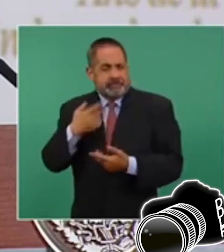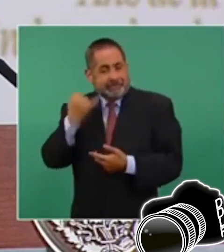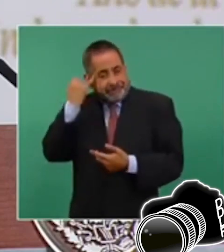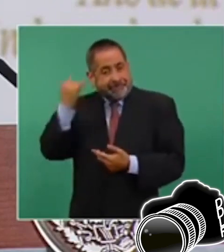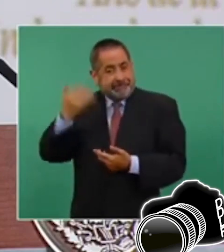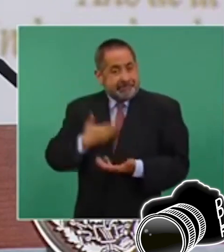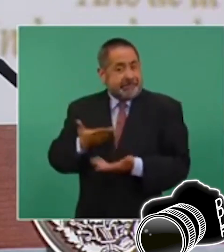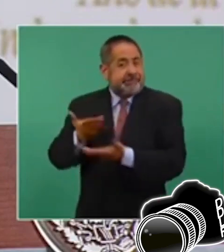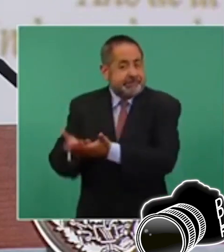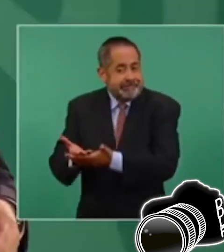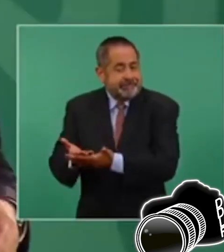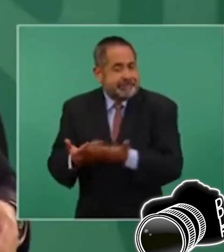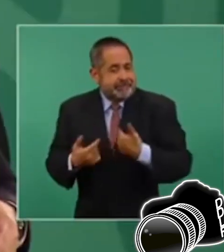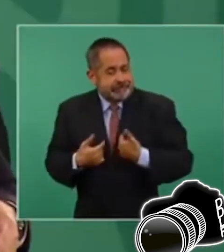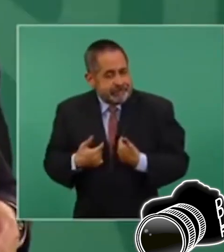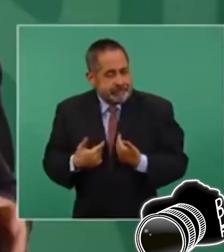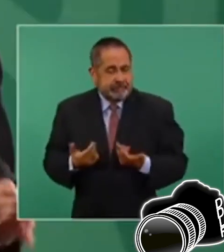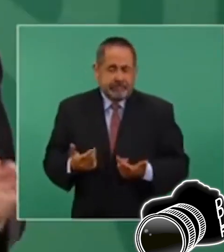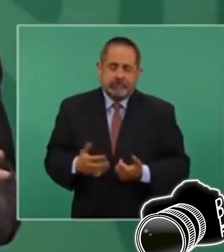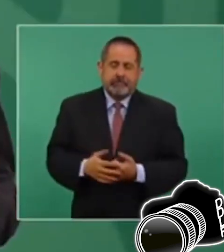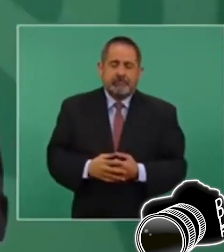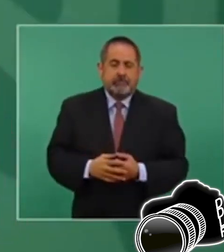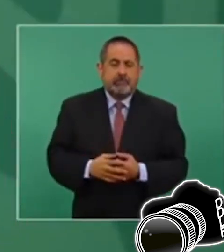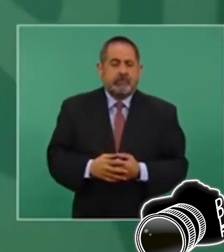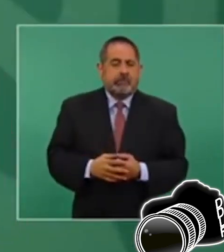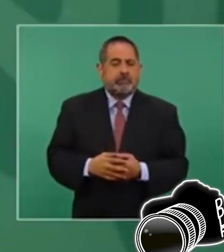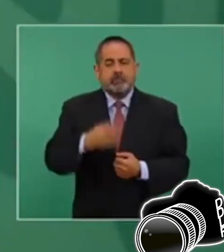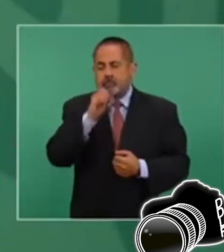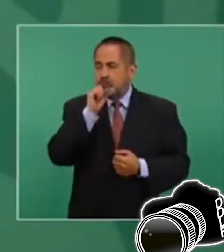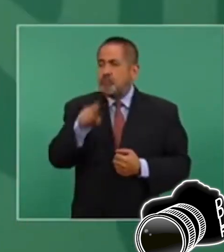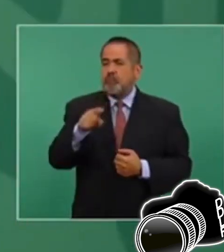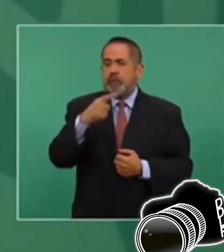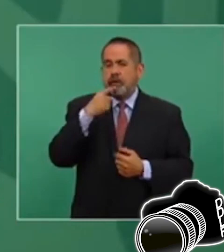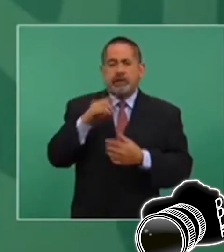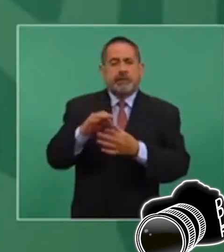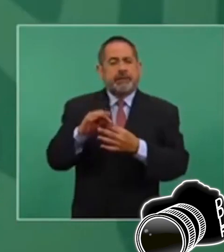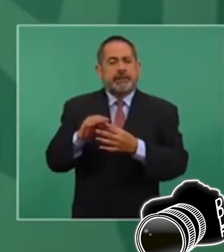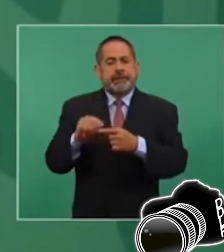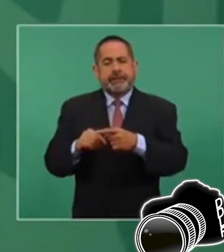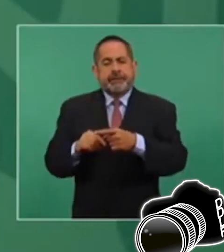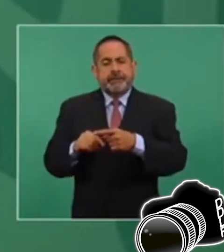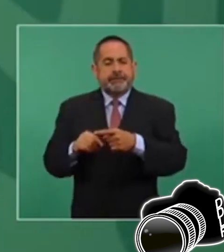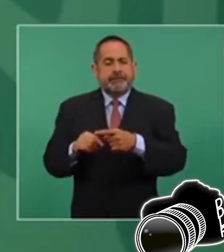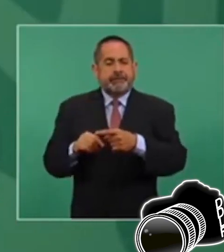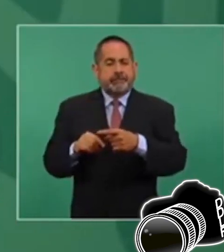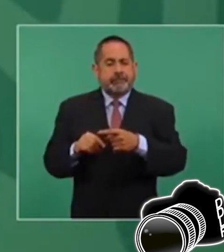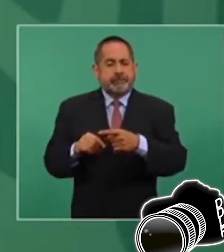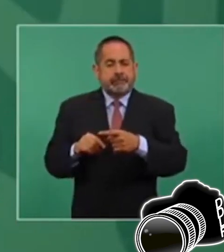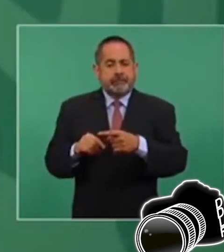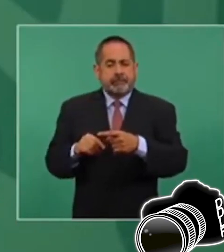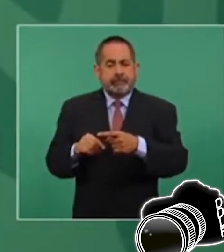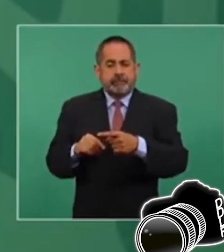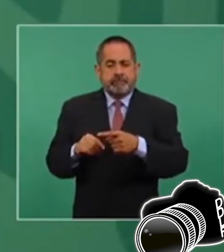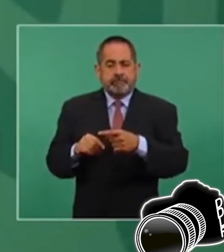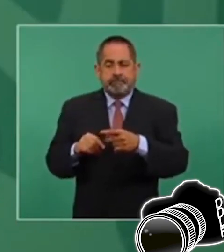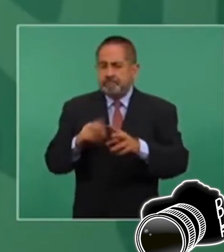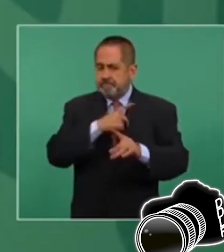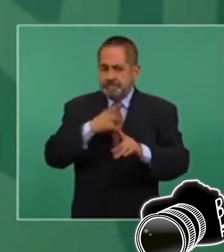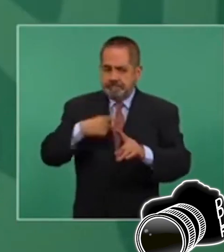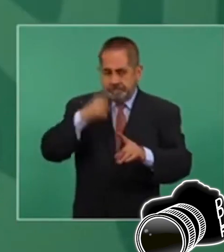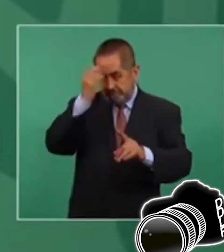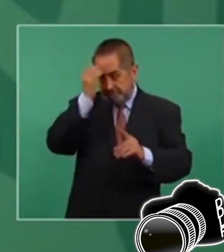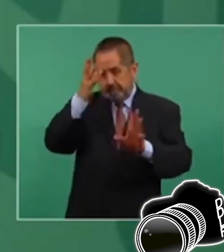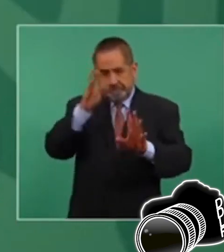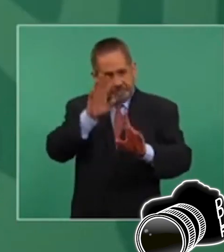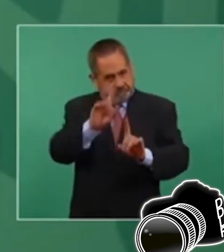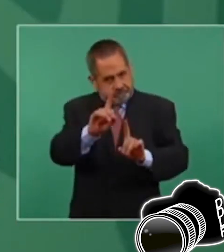alternativos ya que ha mencionado que la apertura de estos no debe ser causa de rivalidades entre los distintos medios y